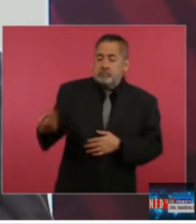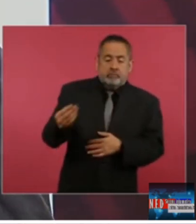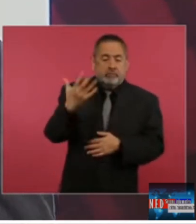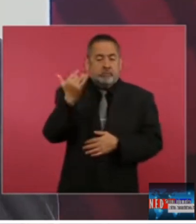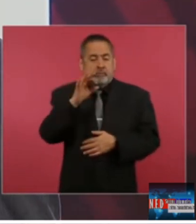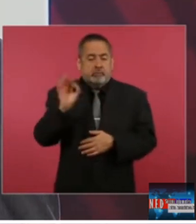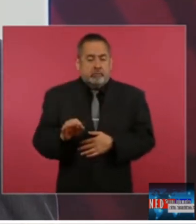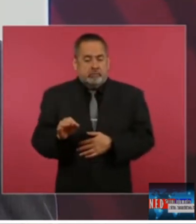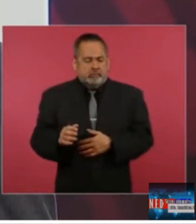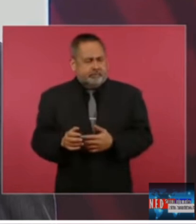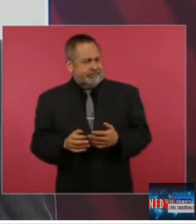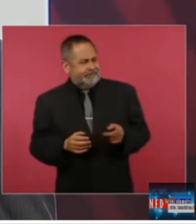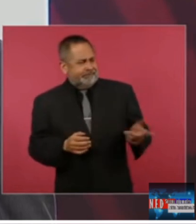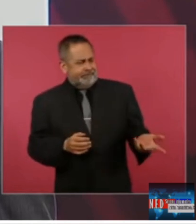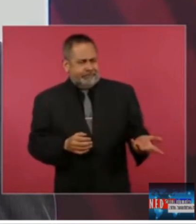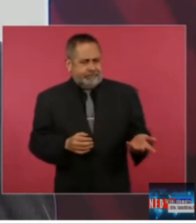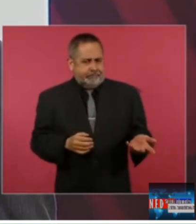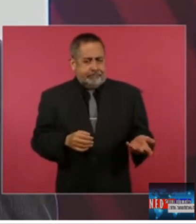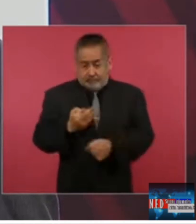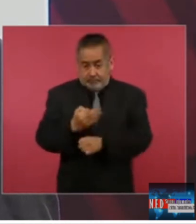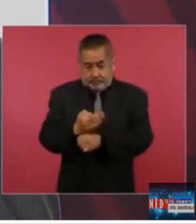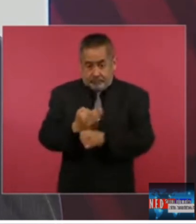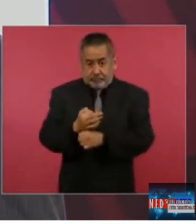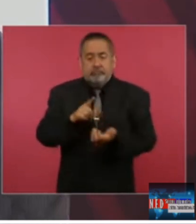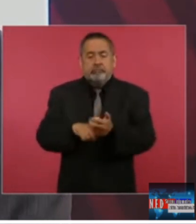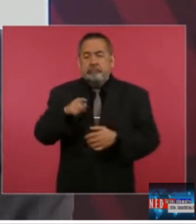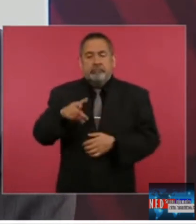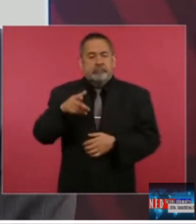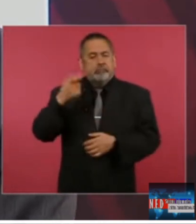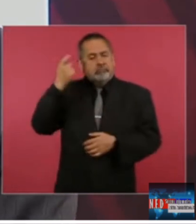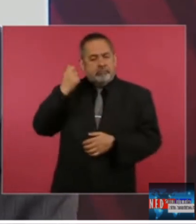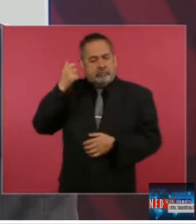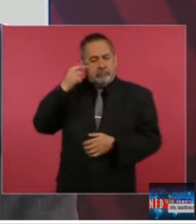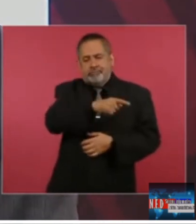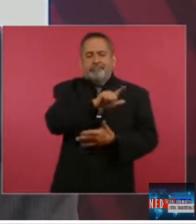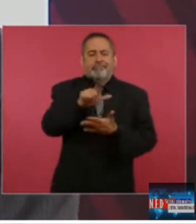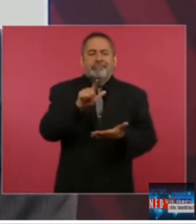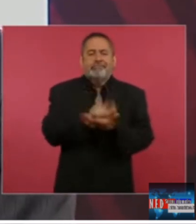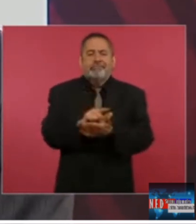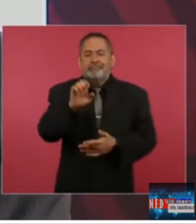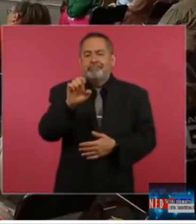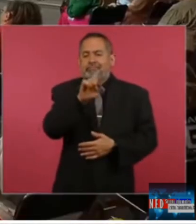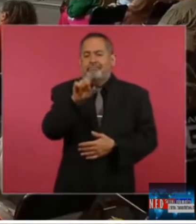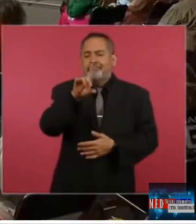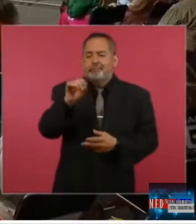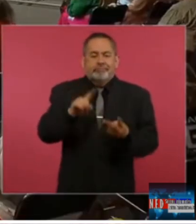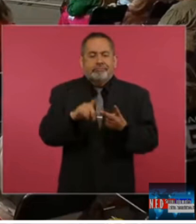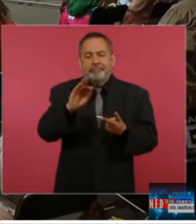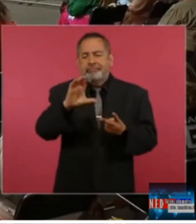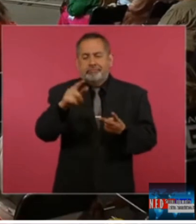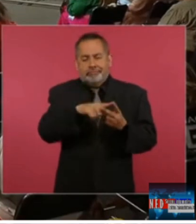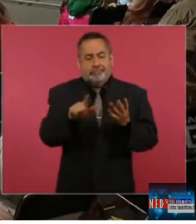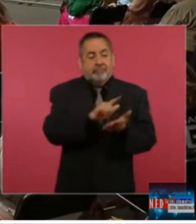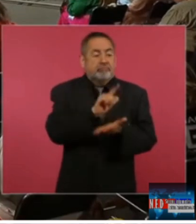para que puedan conseguir un juicio político tiene que ser aprobado por la Cámara de Diputados